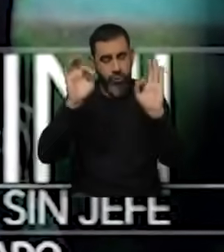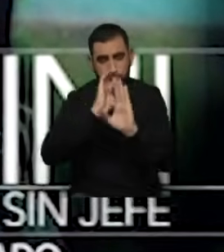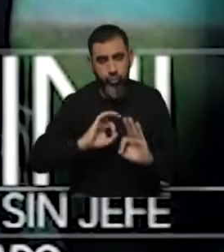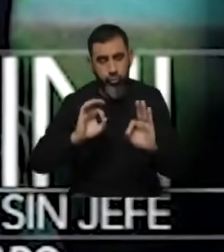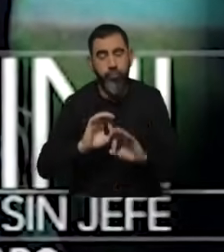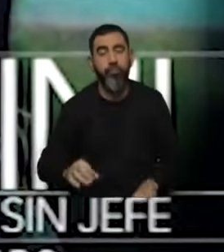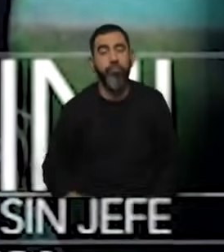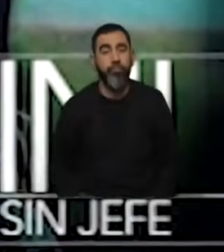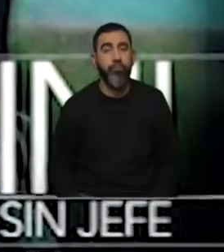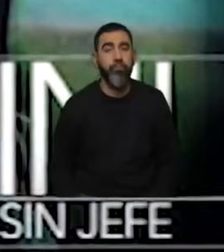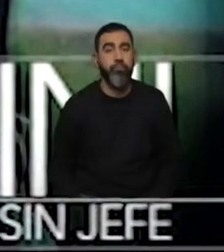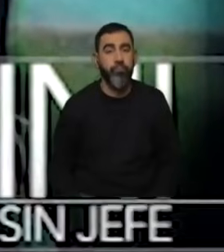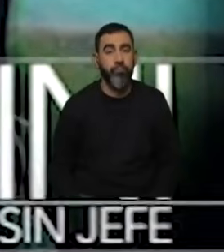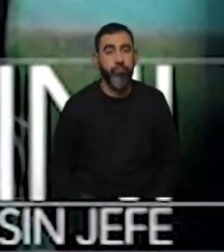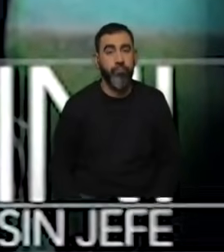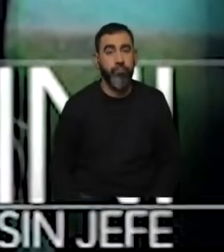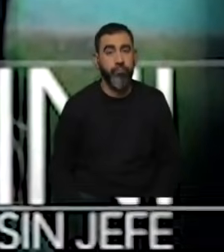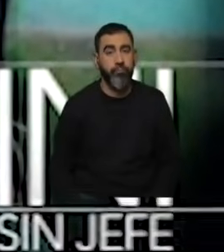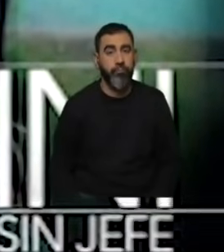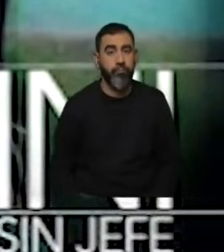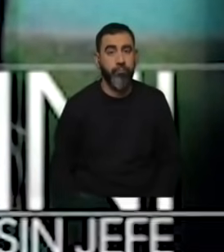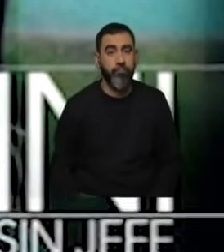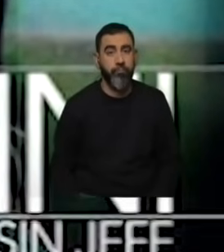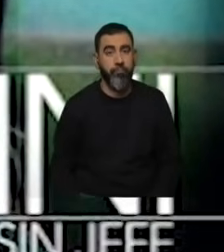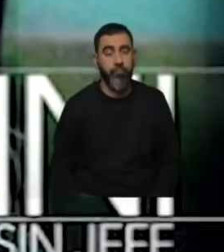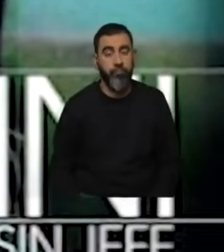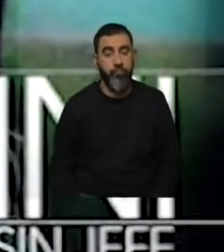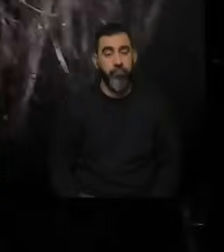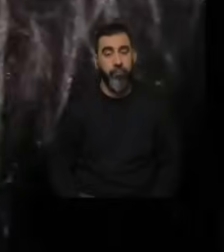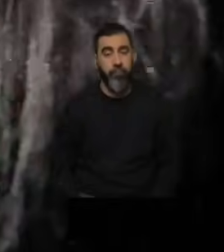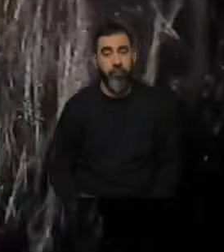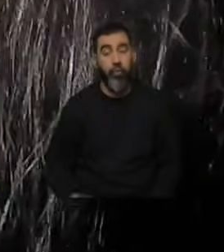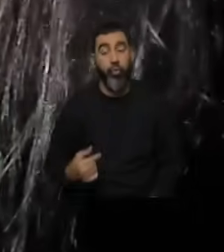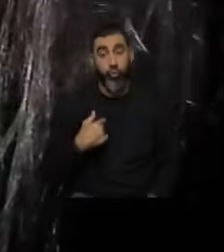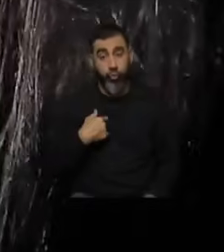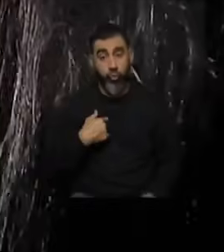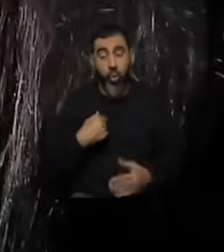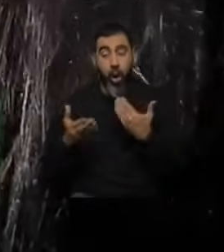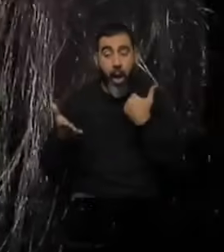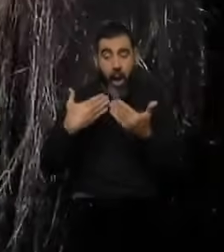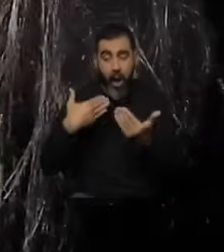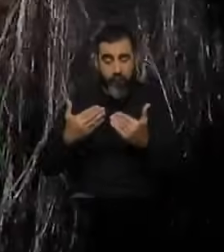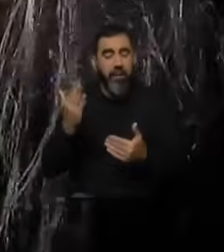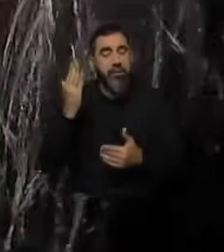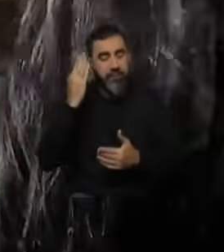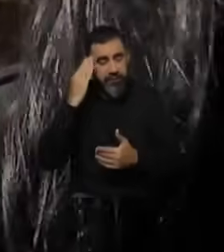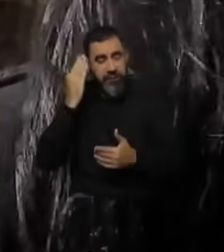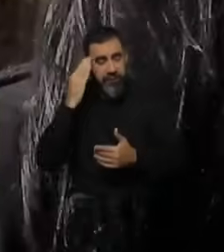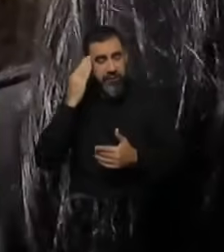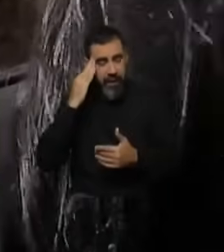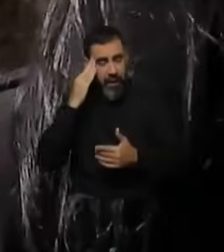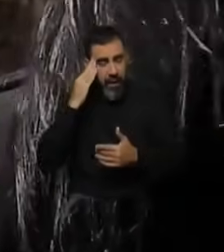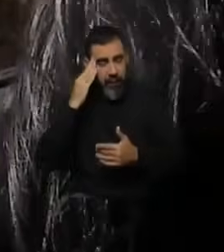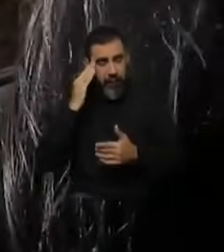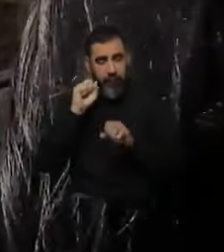la República de más está decir que es consciente de que lo que yo estaba hablando iba a ser iba a ser